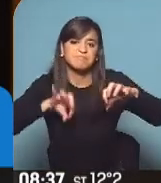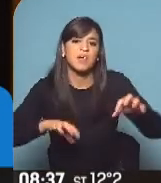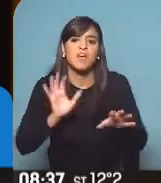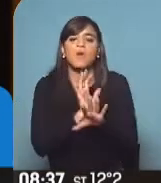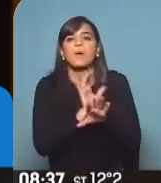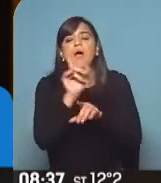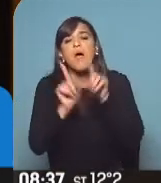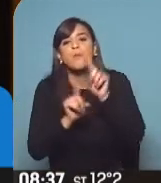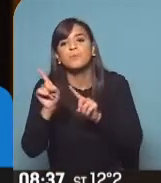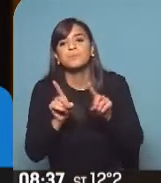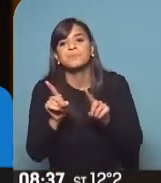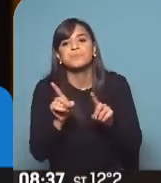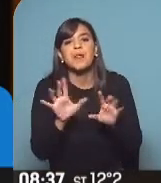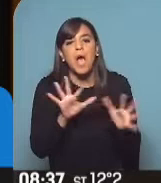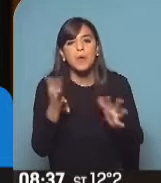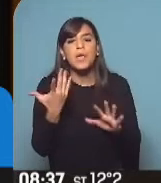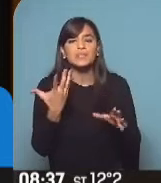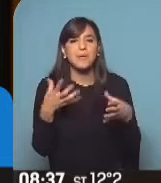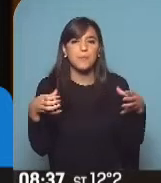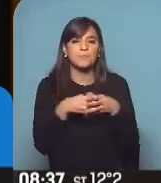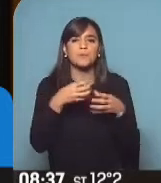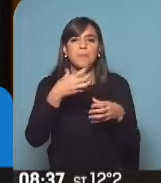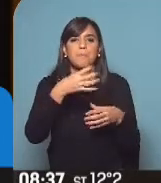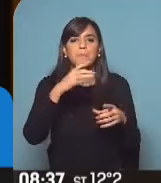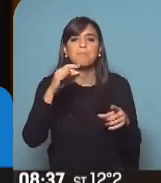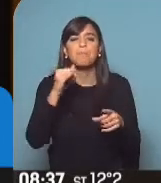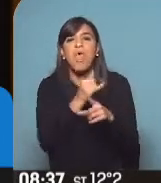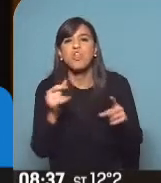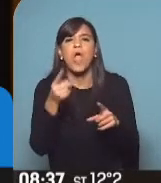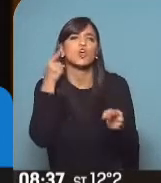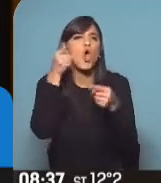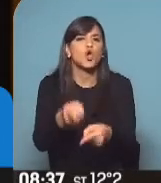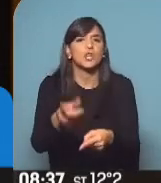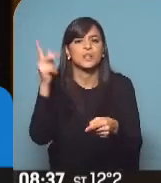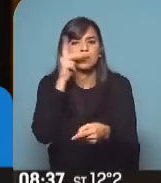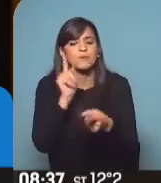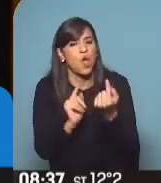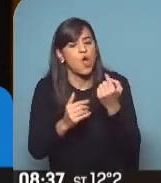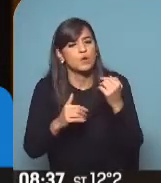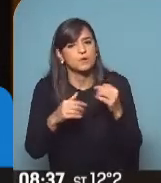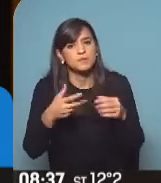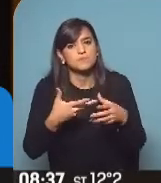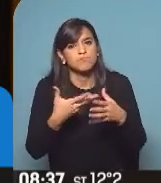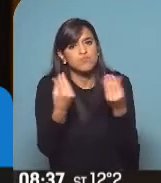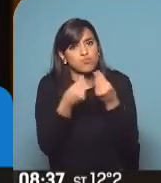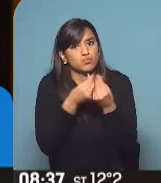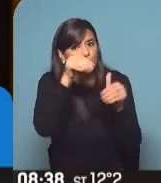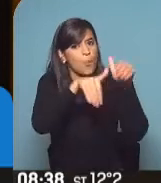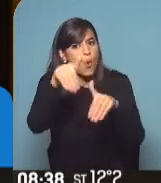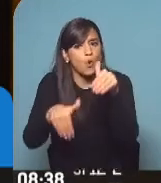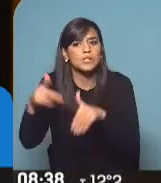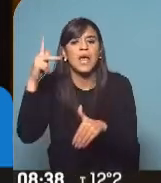que a veces dicen que los sectores medios están en contra el kirchnerismo hay una proporción bastante grande que acompañó al kirchnerismo